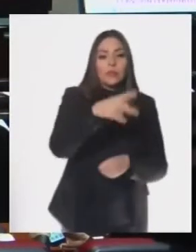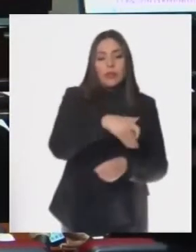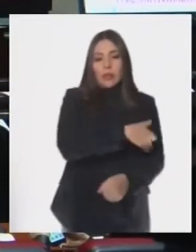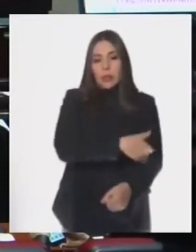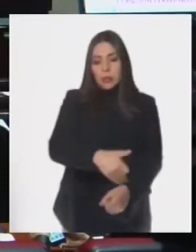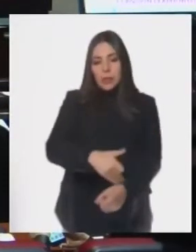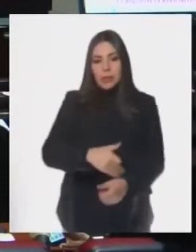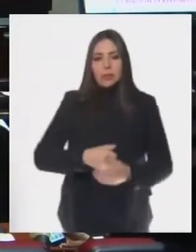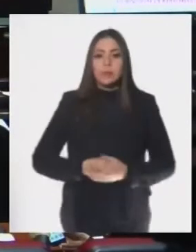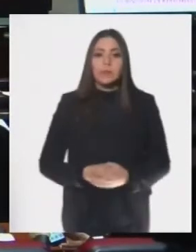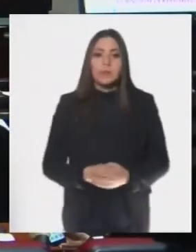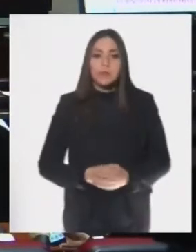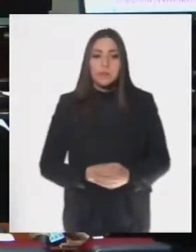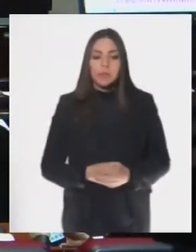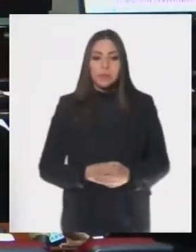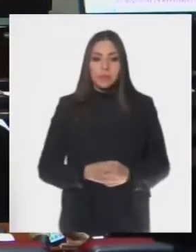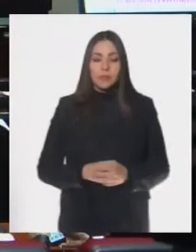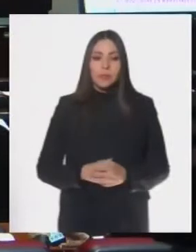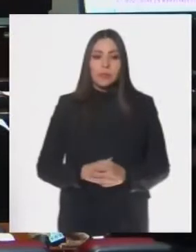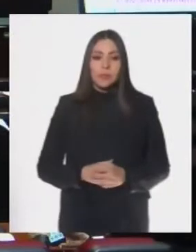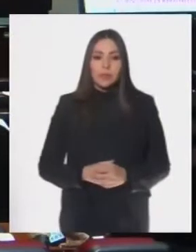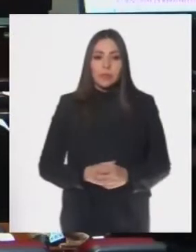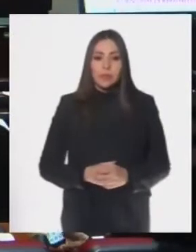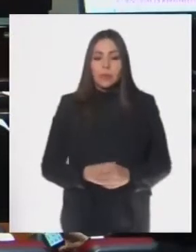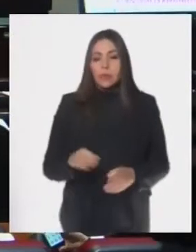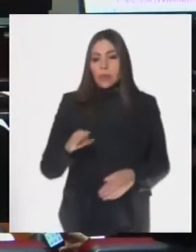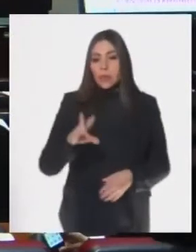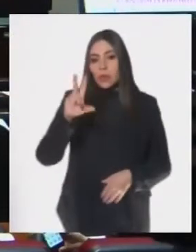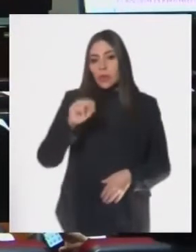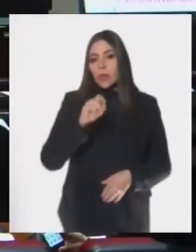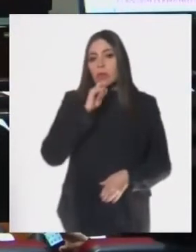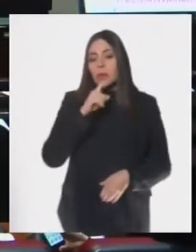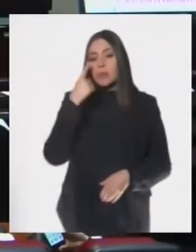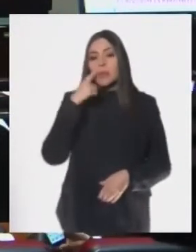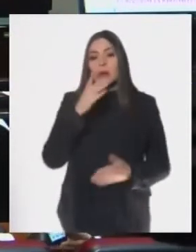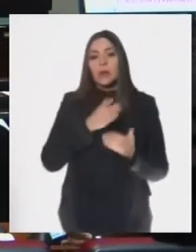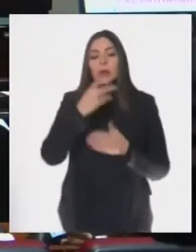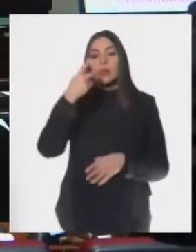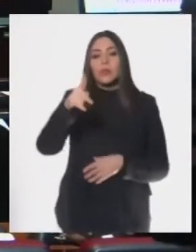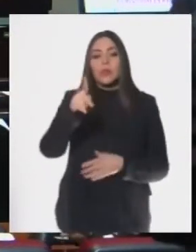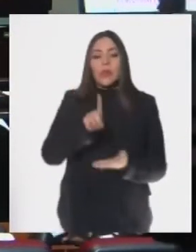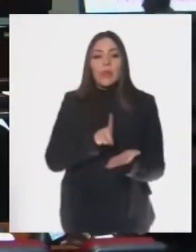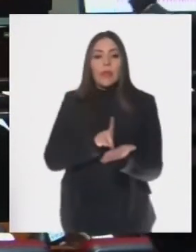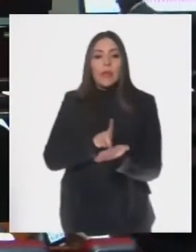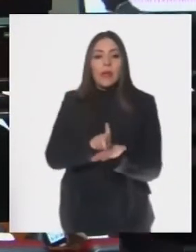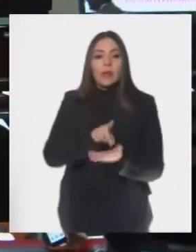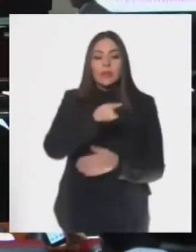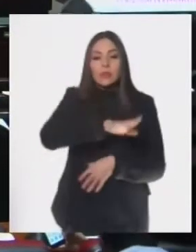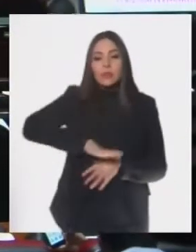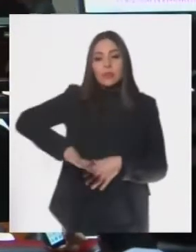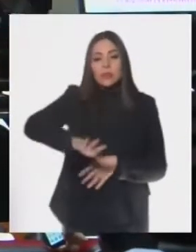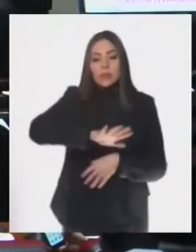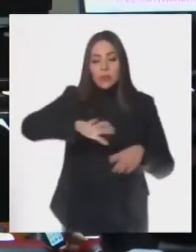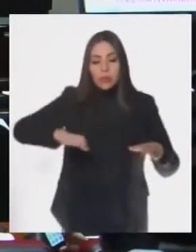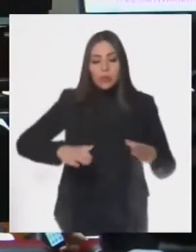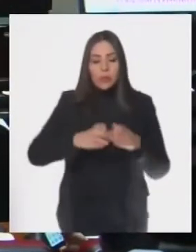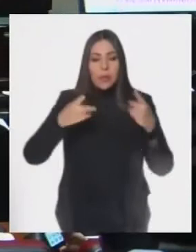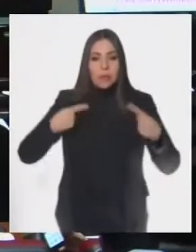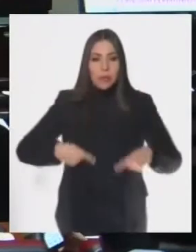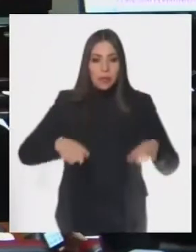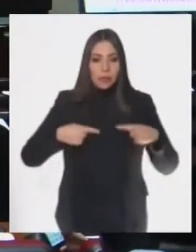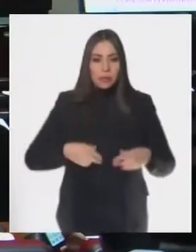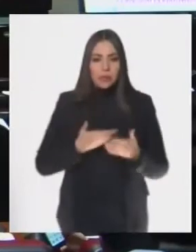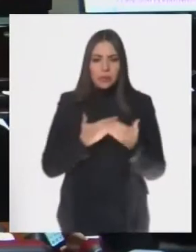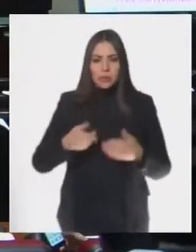mucho menos si es en un perjuicio de intereses, de derechos de las personas de la comunidad. Tenemos claro que la Cuarta